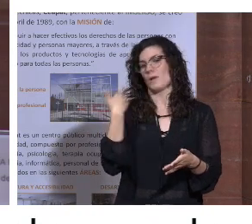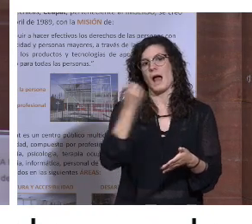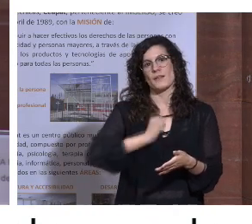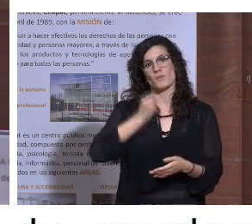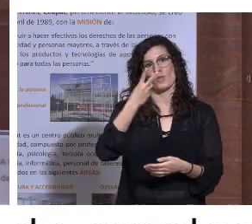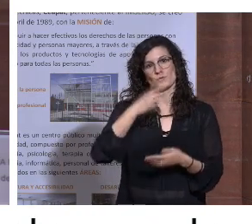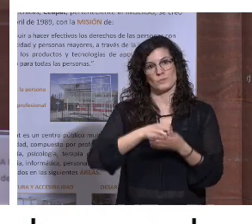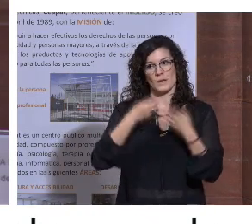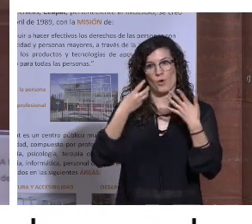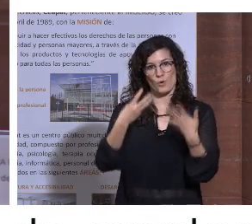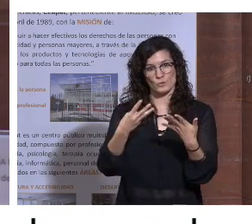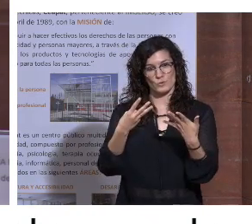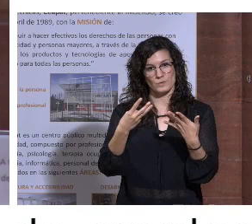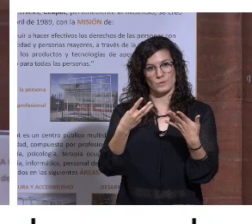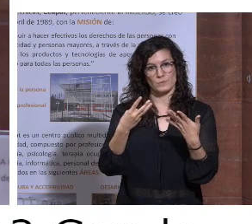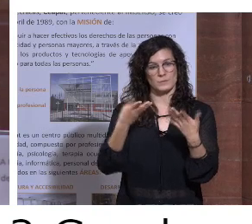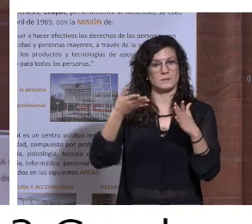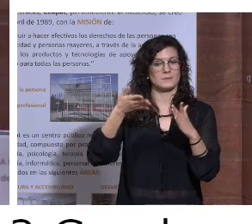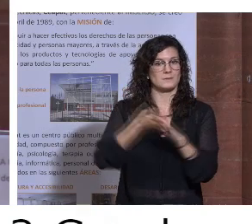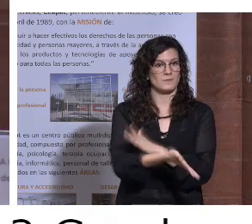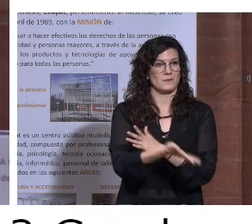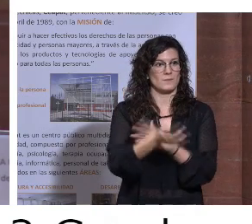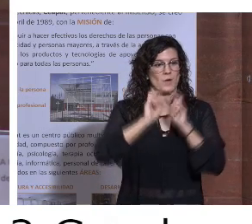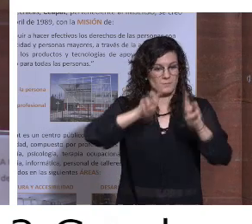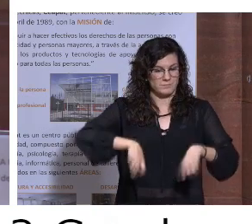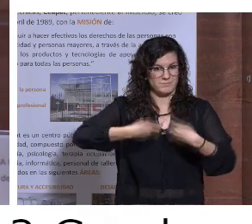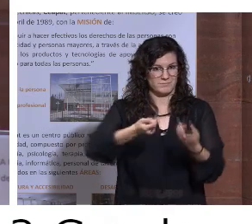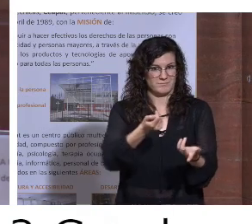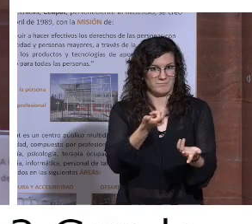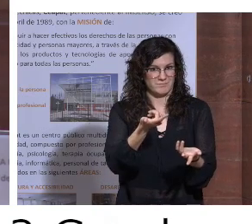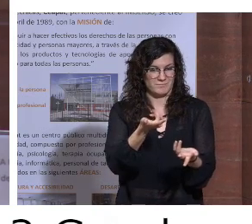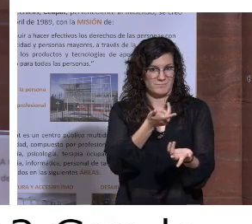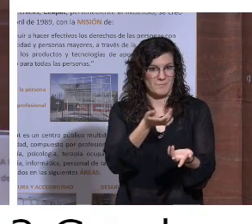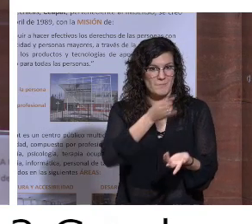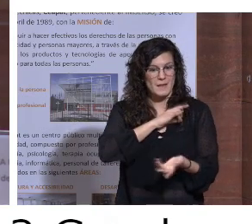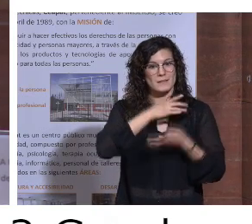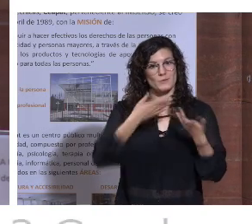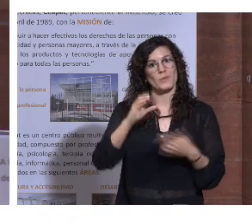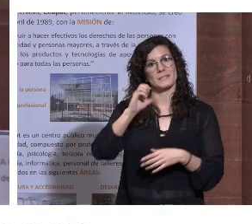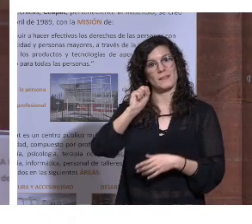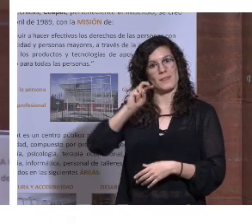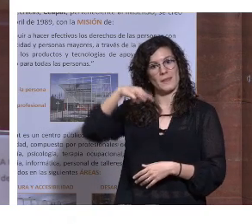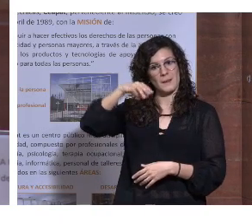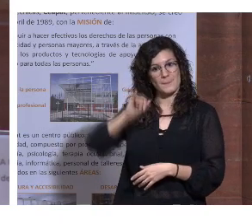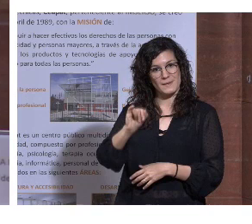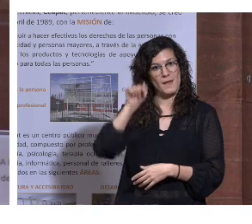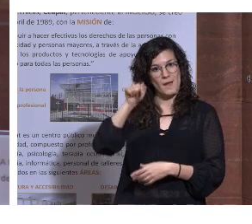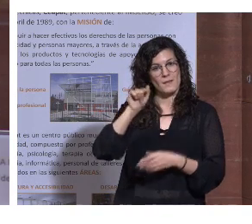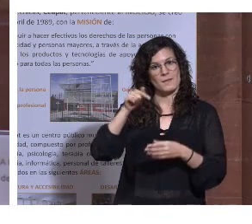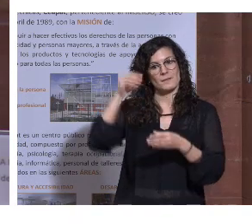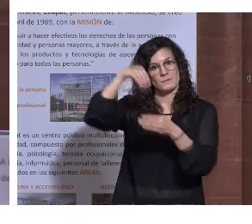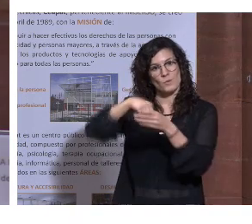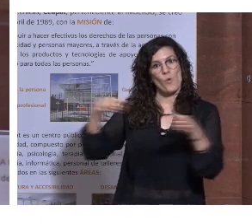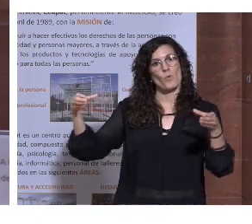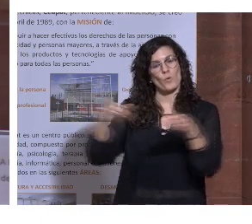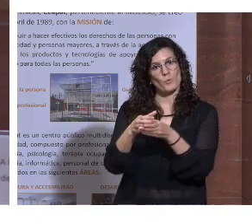lo cual estaríamos un poco como, bueno, esto es muy poco actualizado, ¿no? Entonces, en el CERMI tenemos un grupo temático